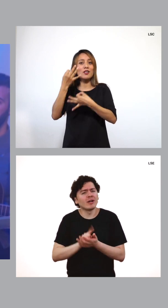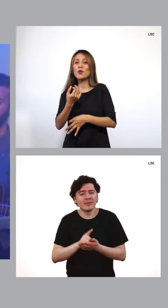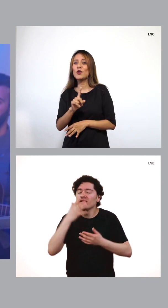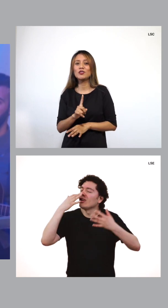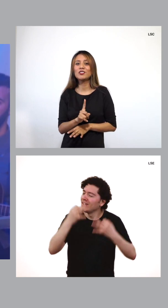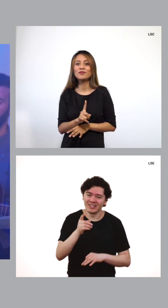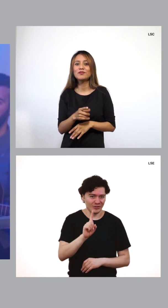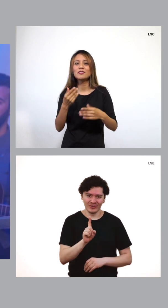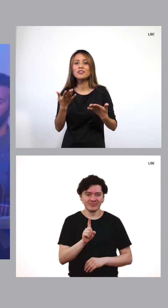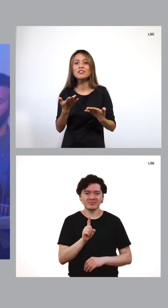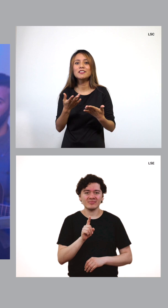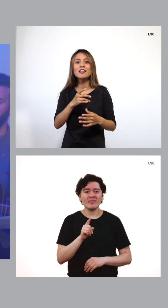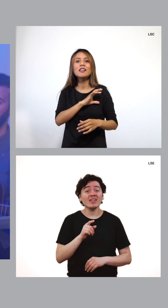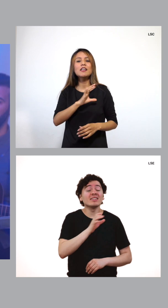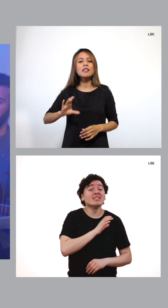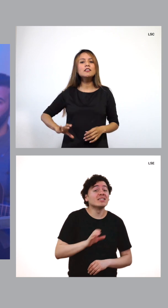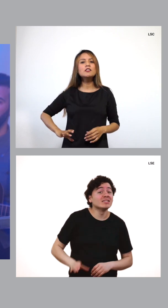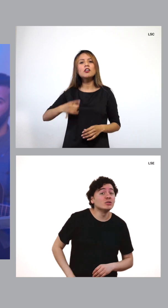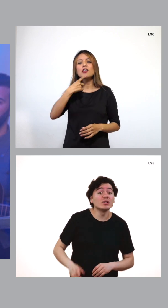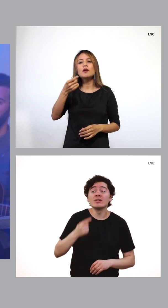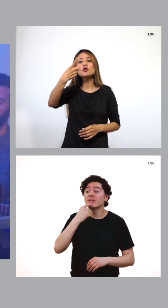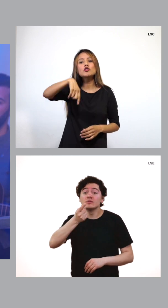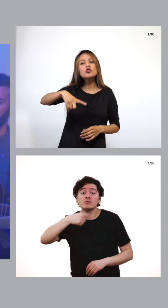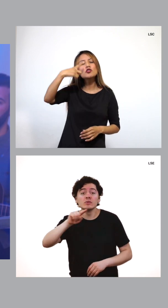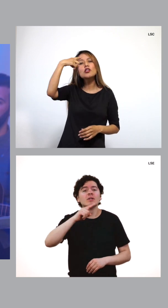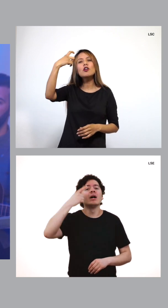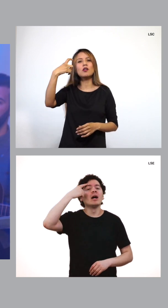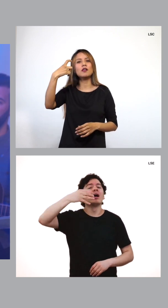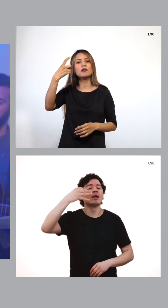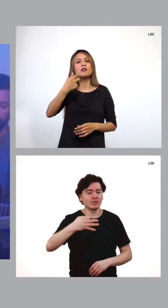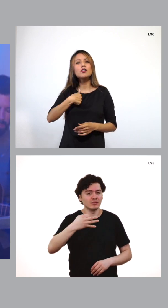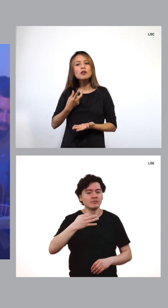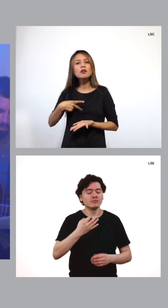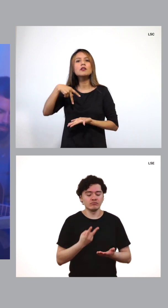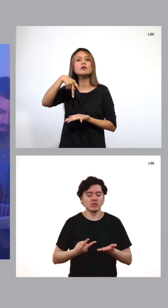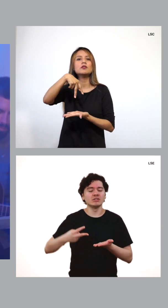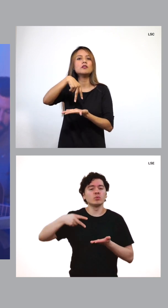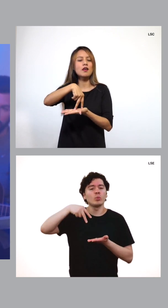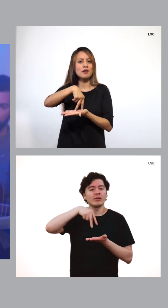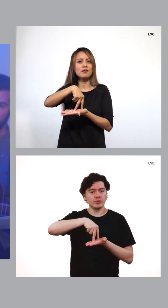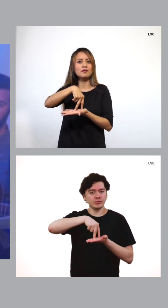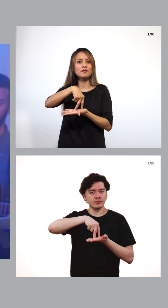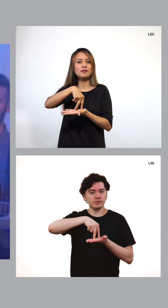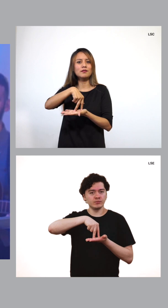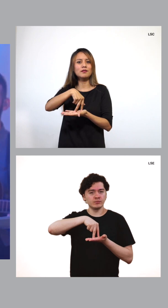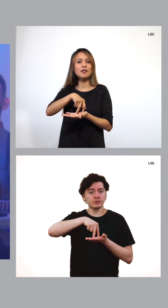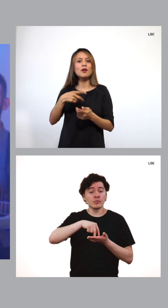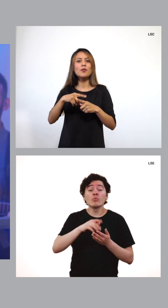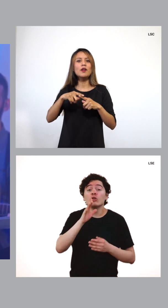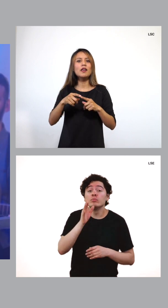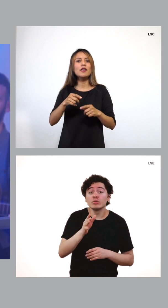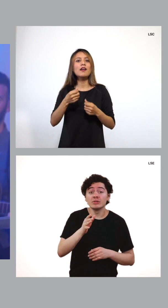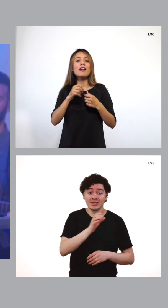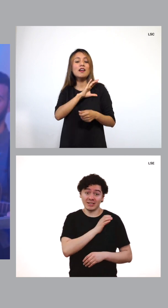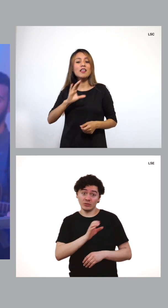el Cristo resucitado, Dios Todopoderoso, estoy con